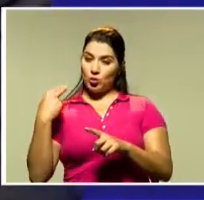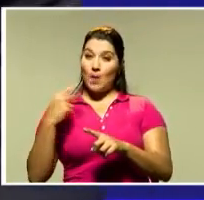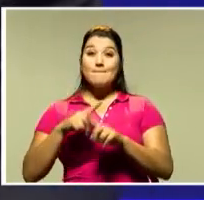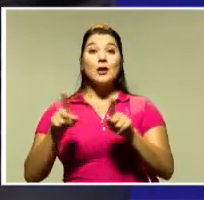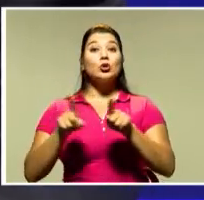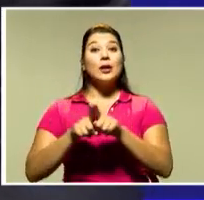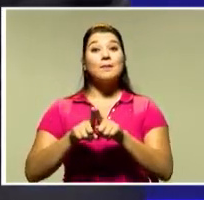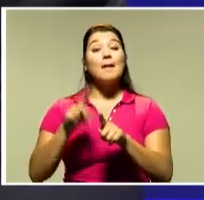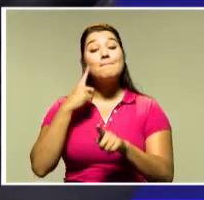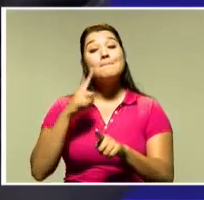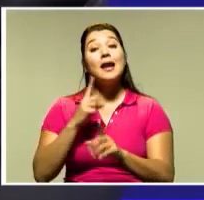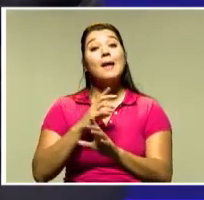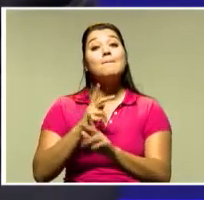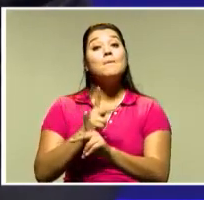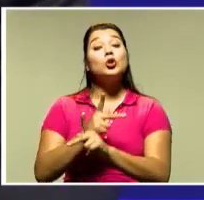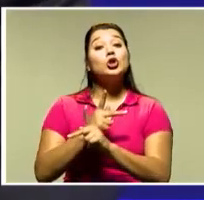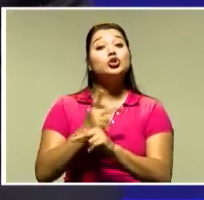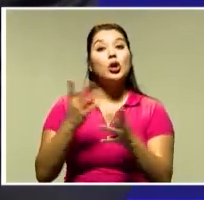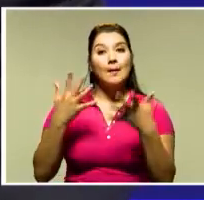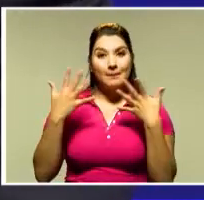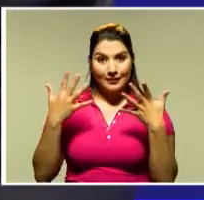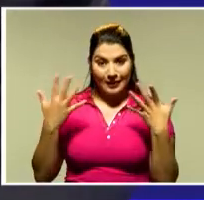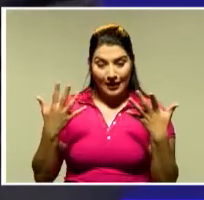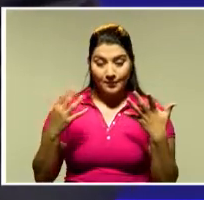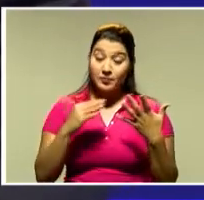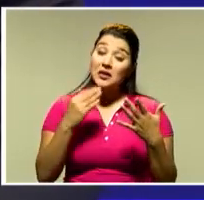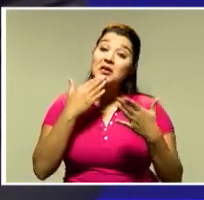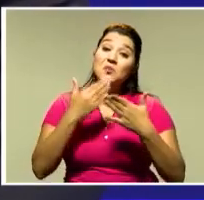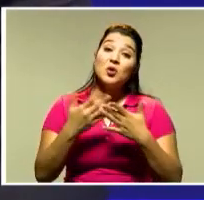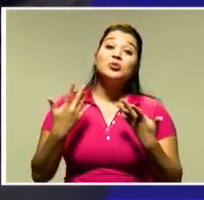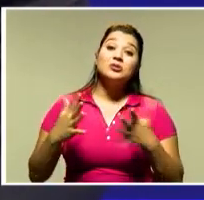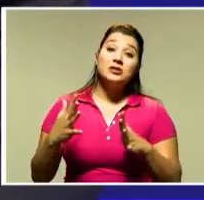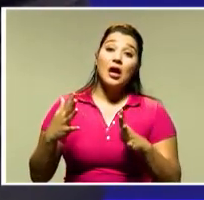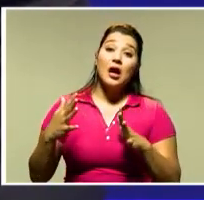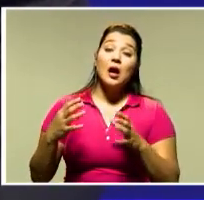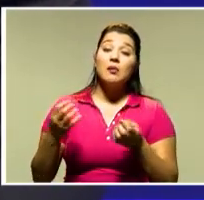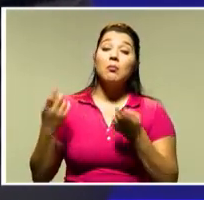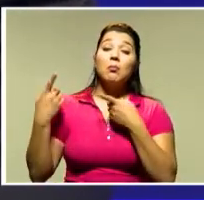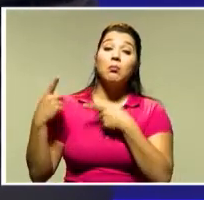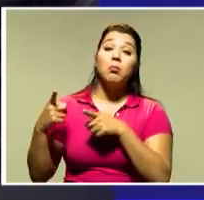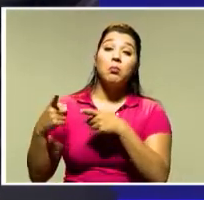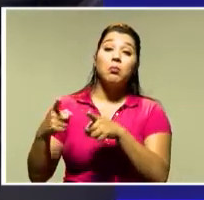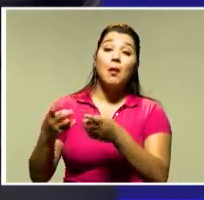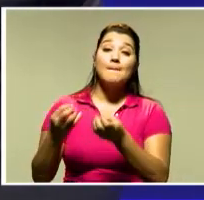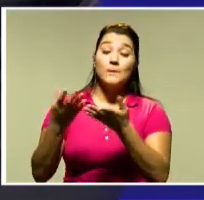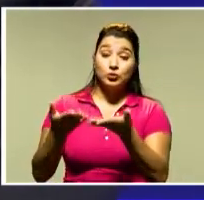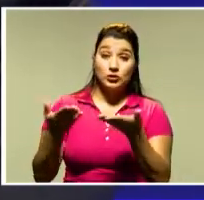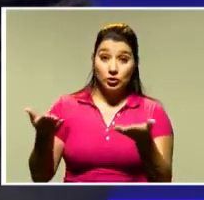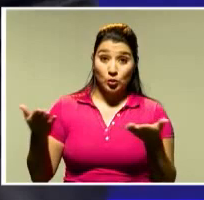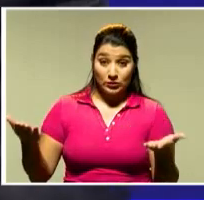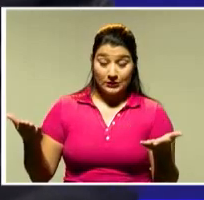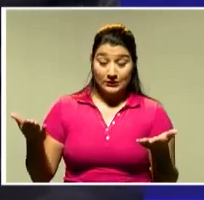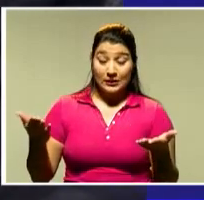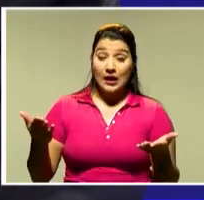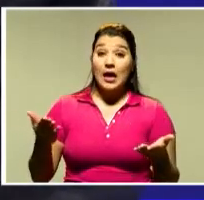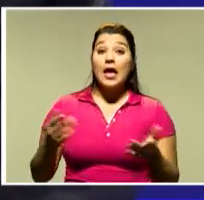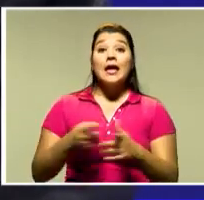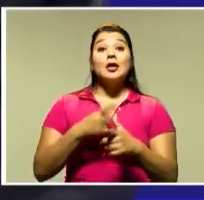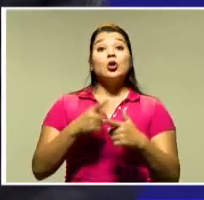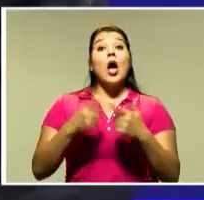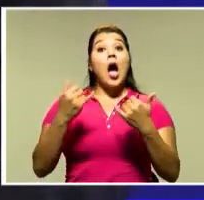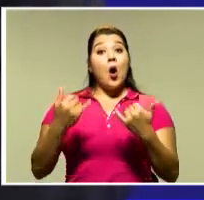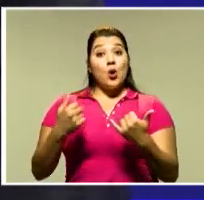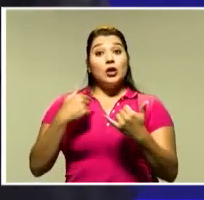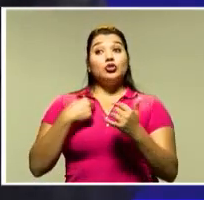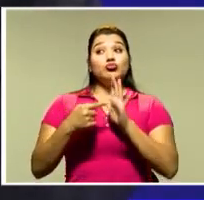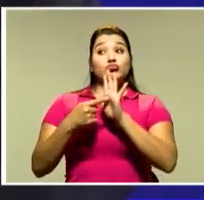ambiental, específicamente para turismo. Y bueno, han pasado muchas cosas entre ese tiempo y ahora. Ahora presenté